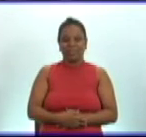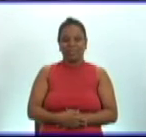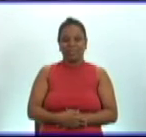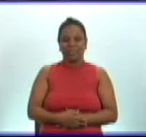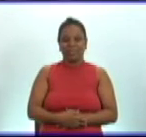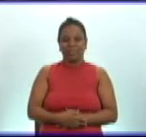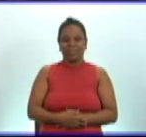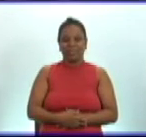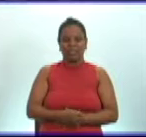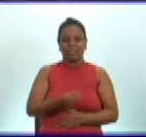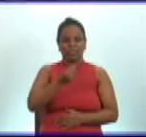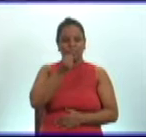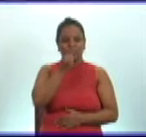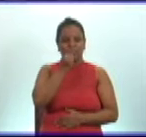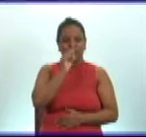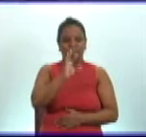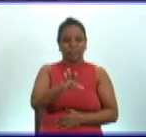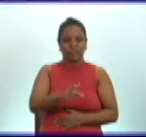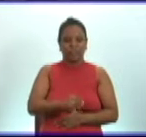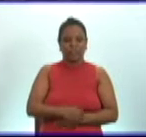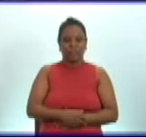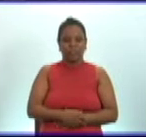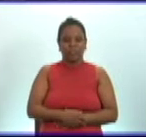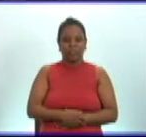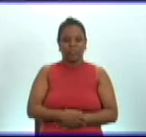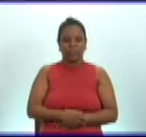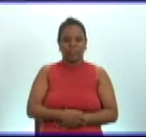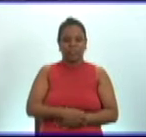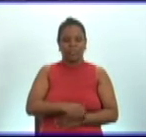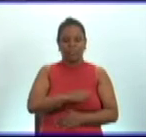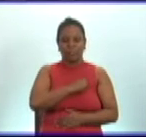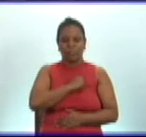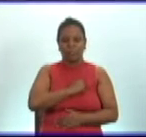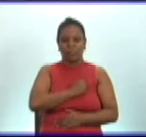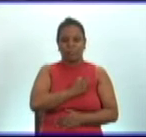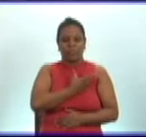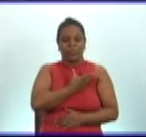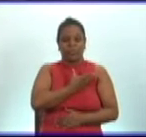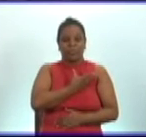blando beso imprimí con ardor?